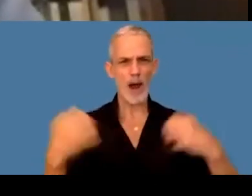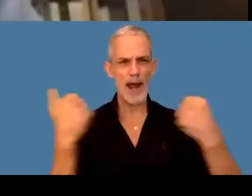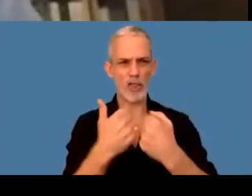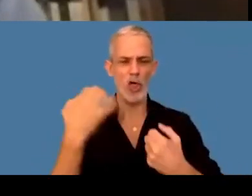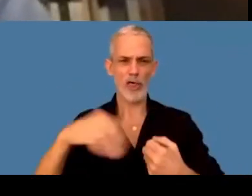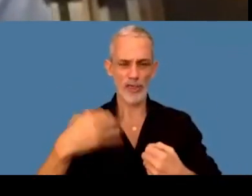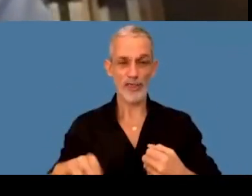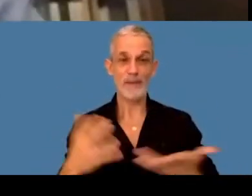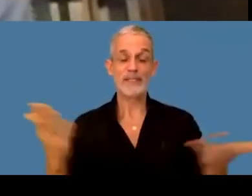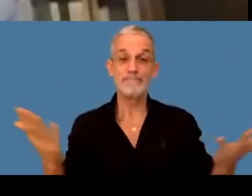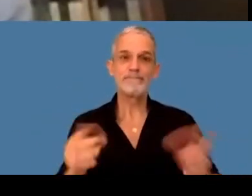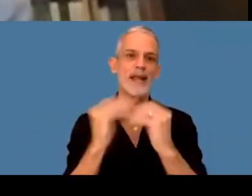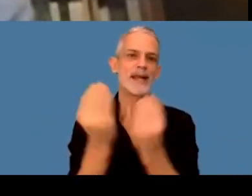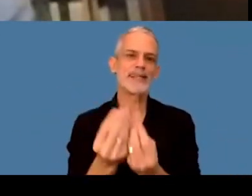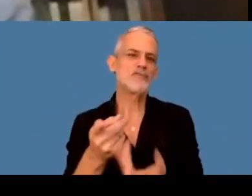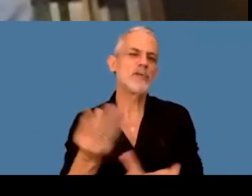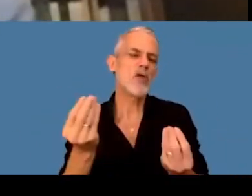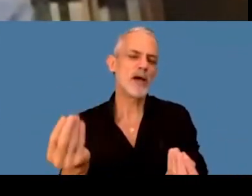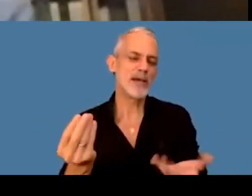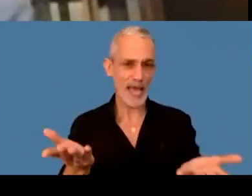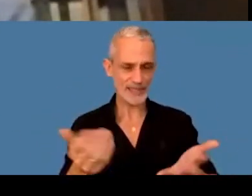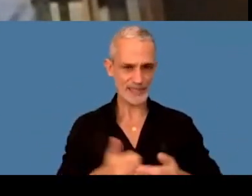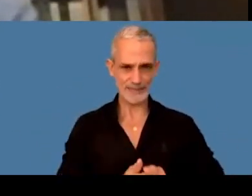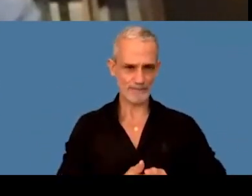los resultados no van a ser